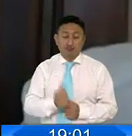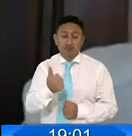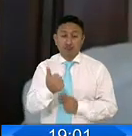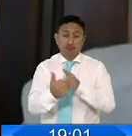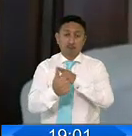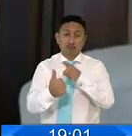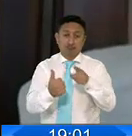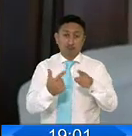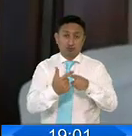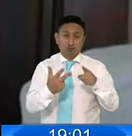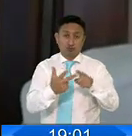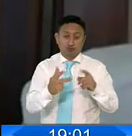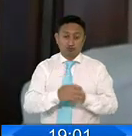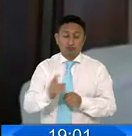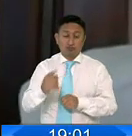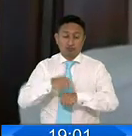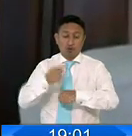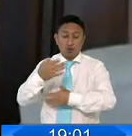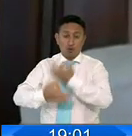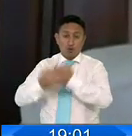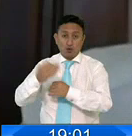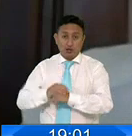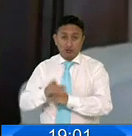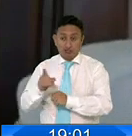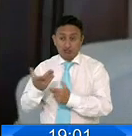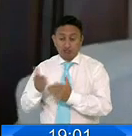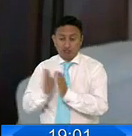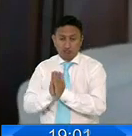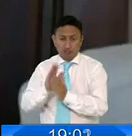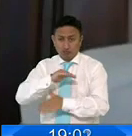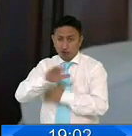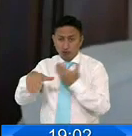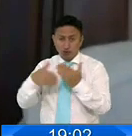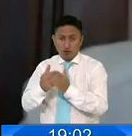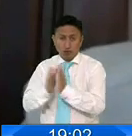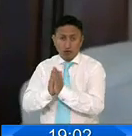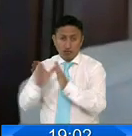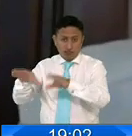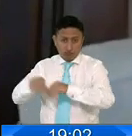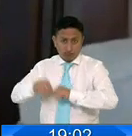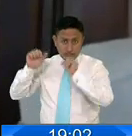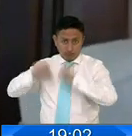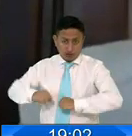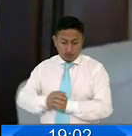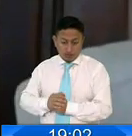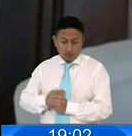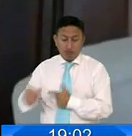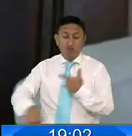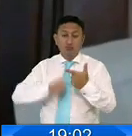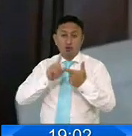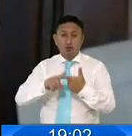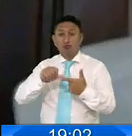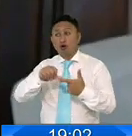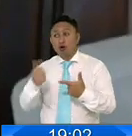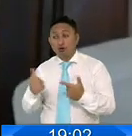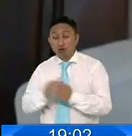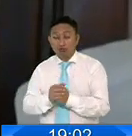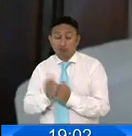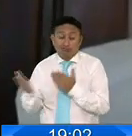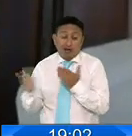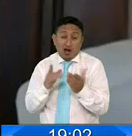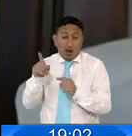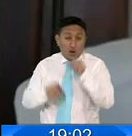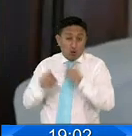posibilidades son que los jueces o acepten en su totalidad los recursos de casación, la posibilidad es que la acepten parcialmente, la otra opción es